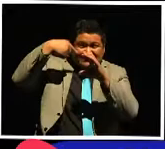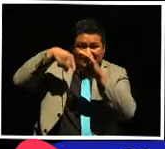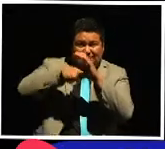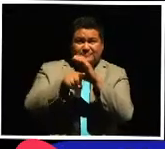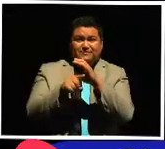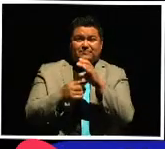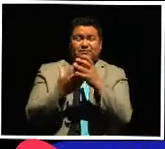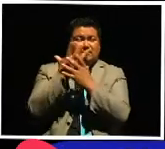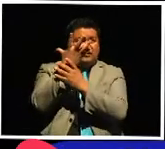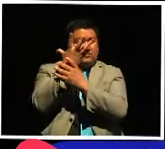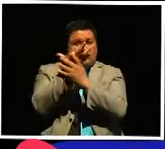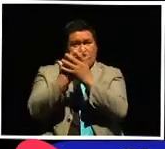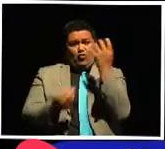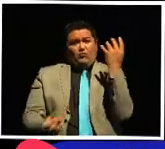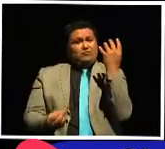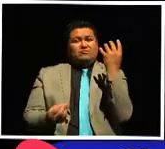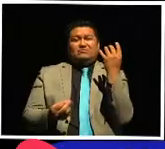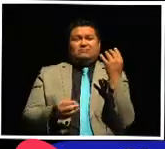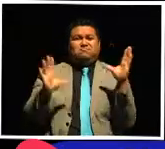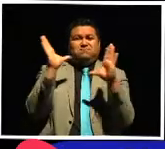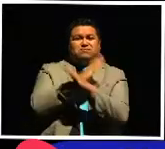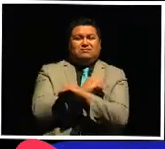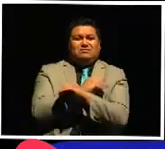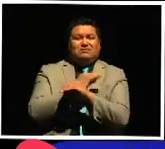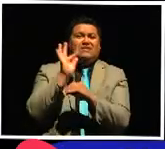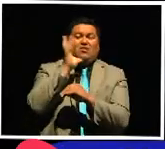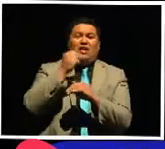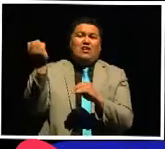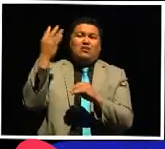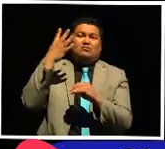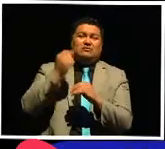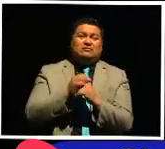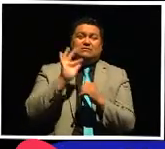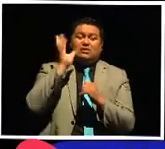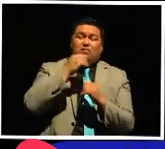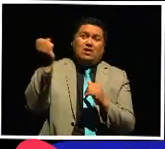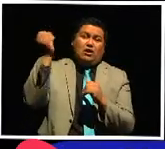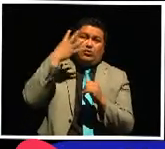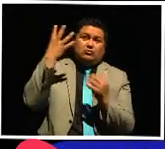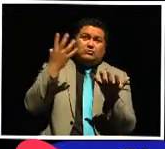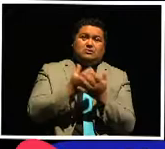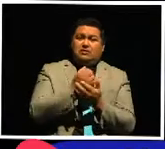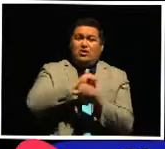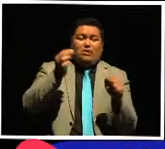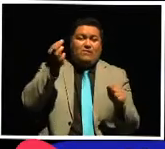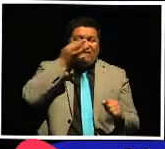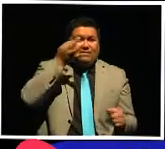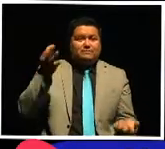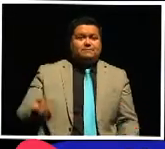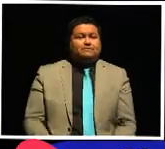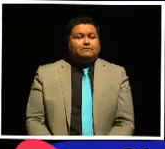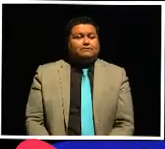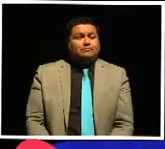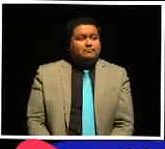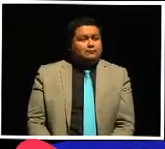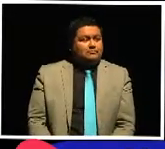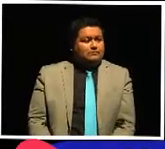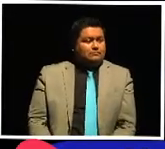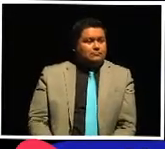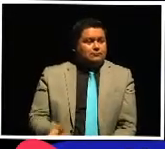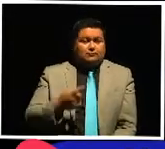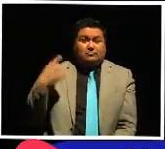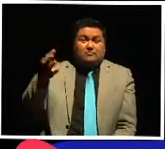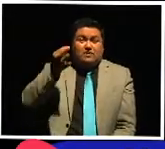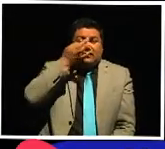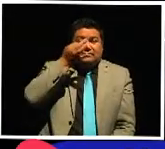es un punto, la luz no puede escapar. Y si la luz no puede escapar a llegar a nuestros ojos, no podemos ver. Entonces, cuando vemos un